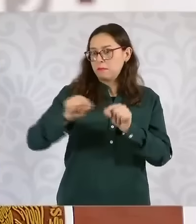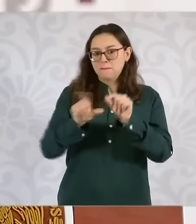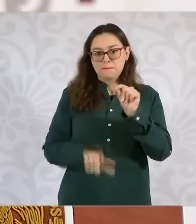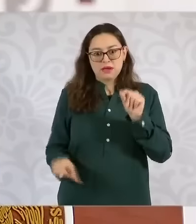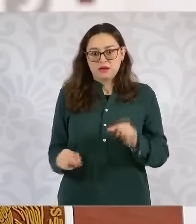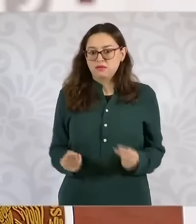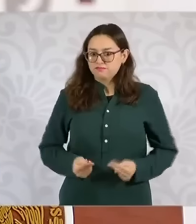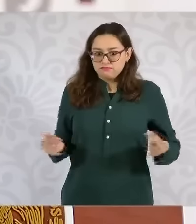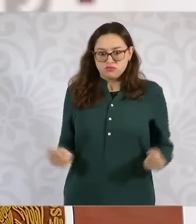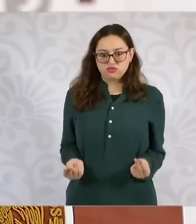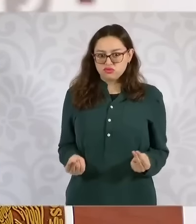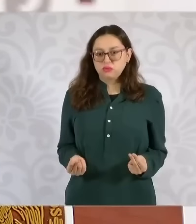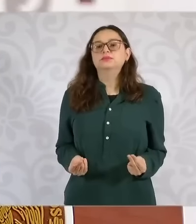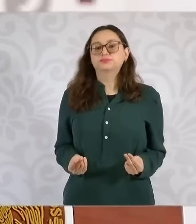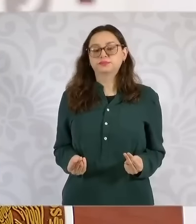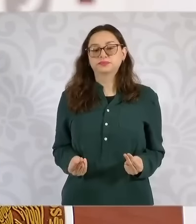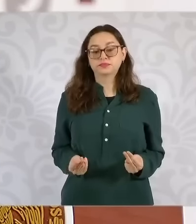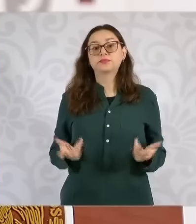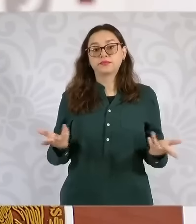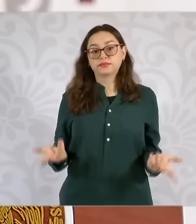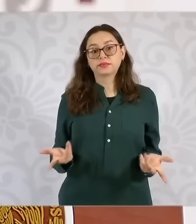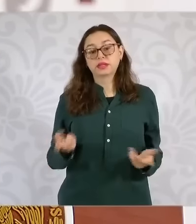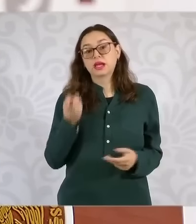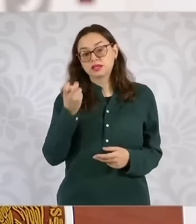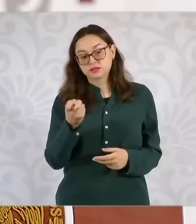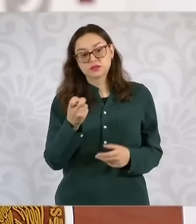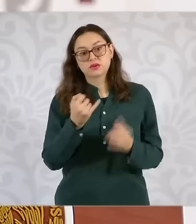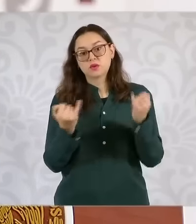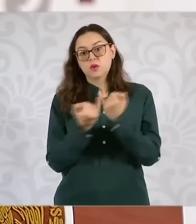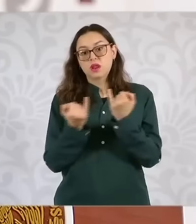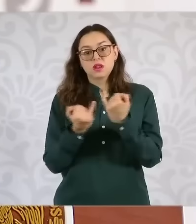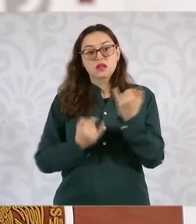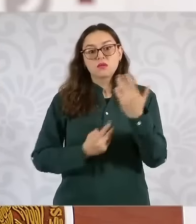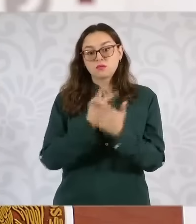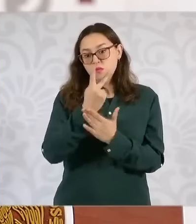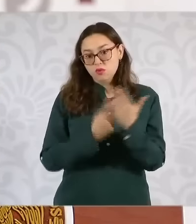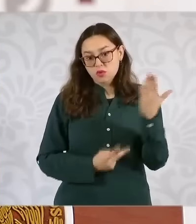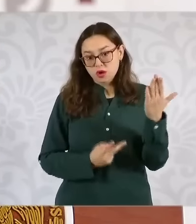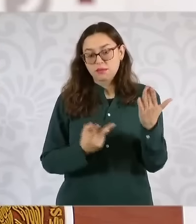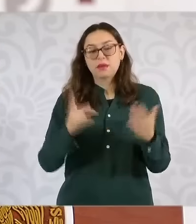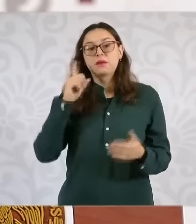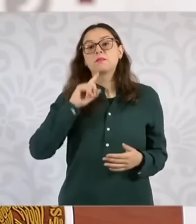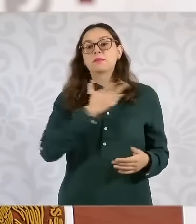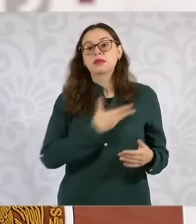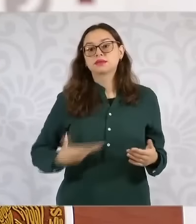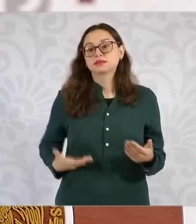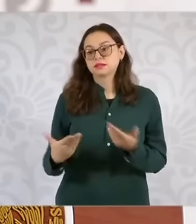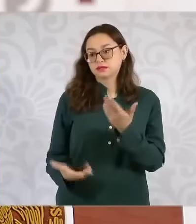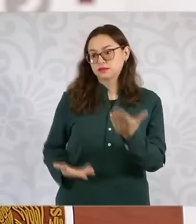tenemos ahora y desde luego empata muy bien con los programas y propuestas de nuestra presidenta de que pueda